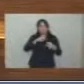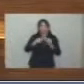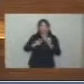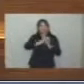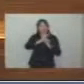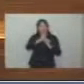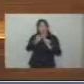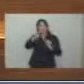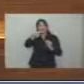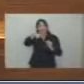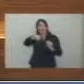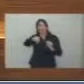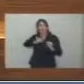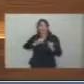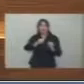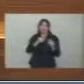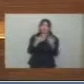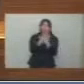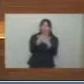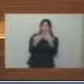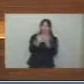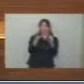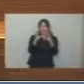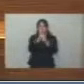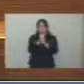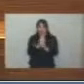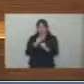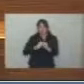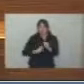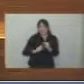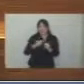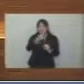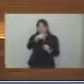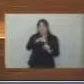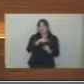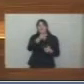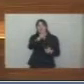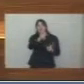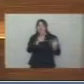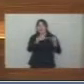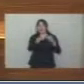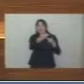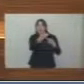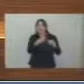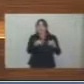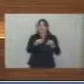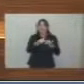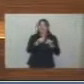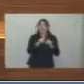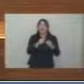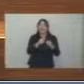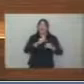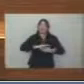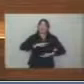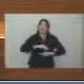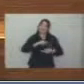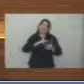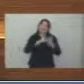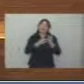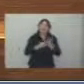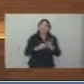ustedes juegan a mezclarlo, lo mismo que aquellos que nos vienen aquí a dar a todos lecciones del rigor y la capacidad técnica que se